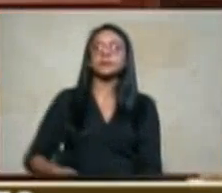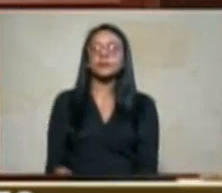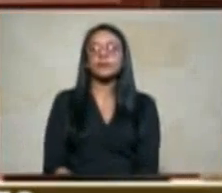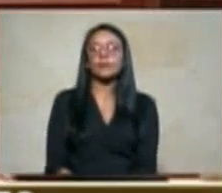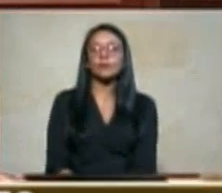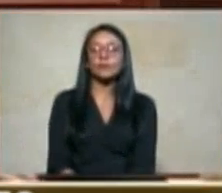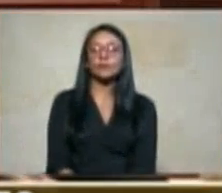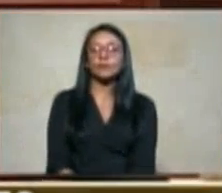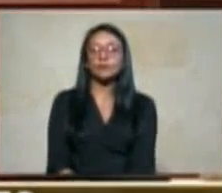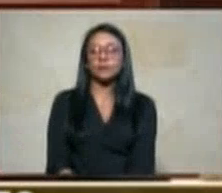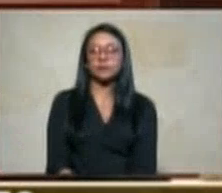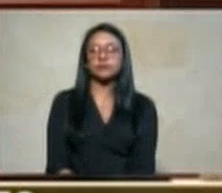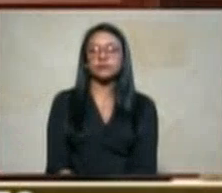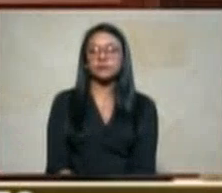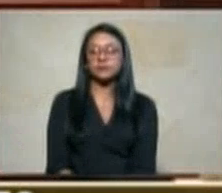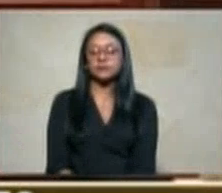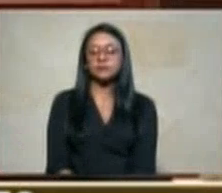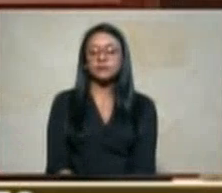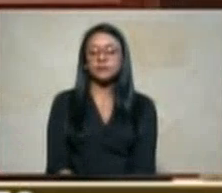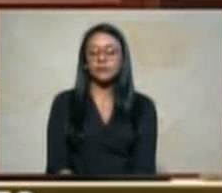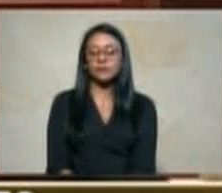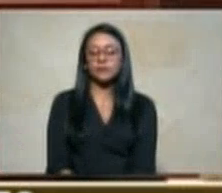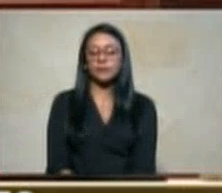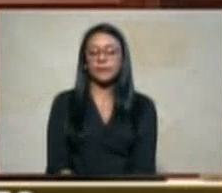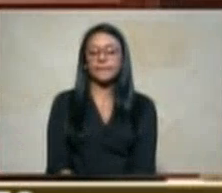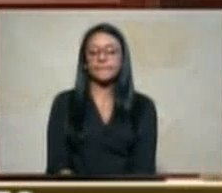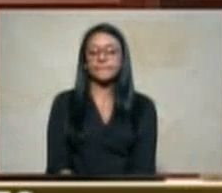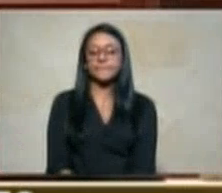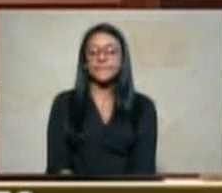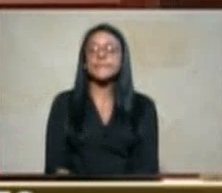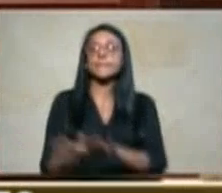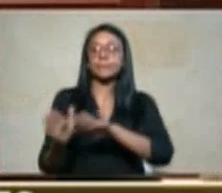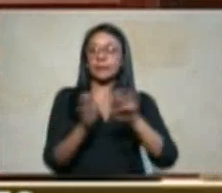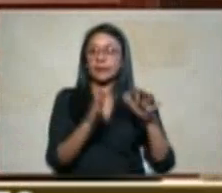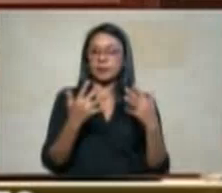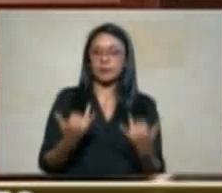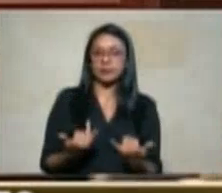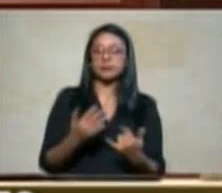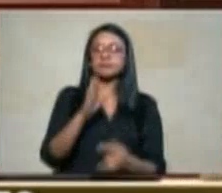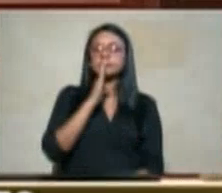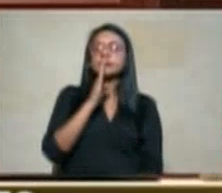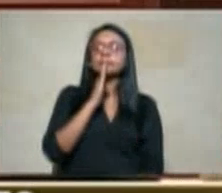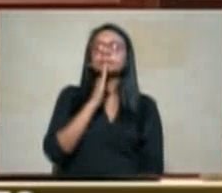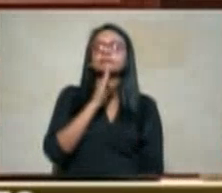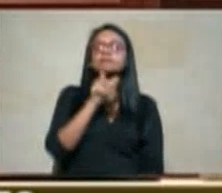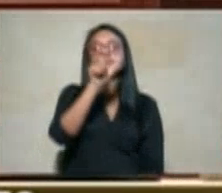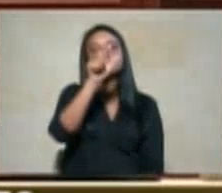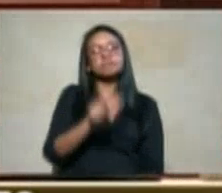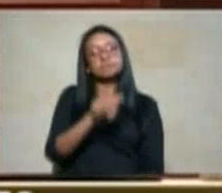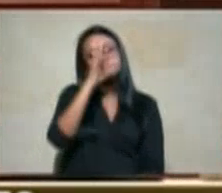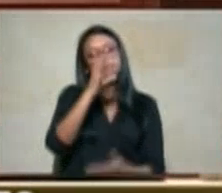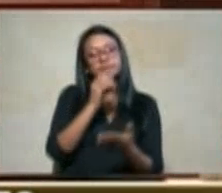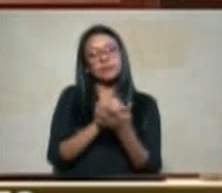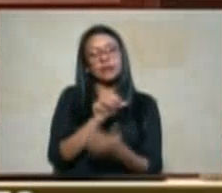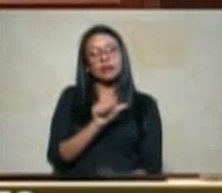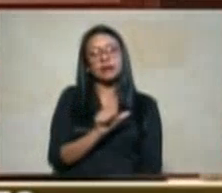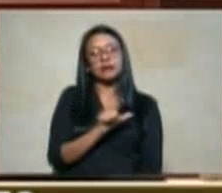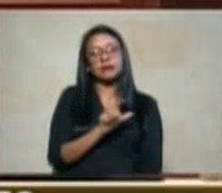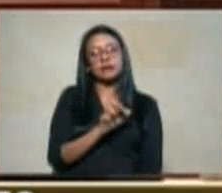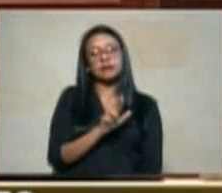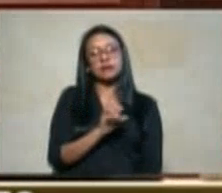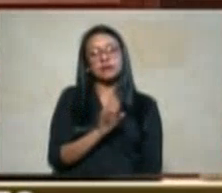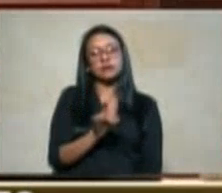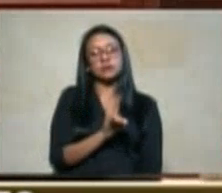Vamos a darle primero la palabra al representante Alirio Uribe, como estaba en el orden. Después la representante María Regina,